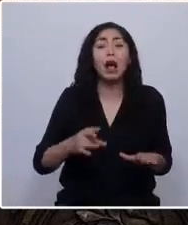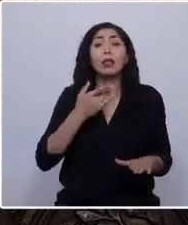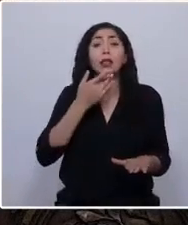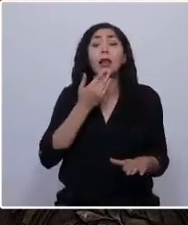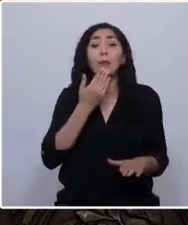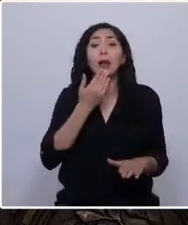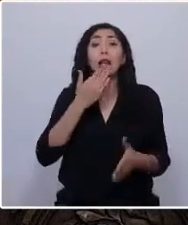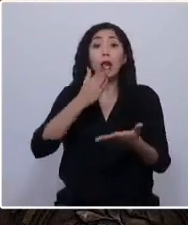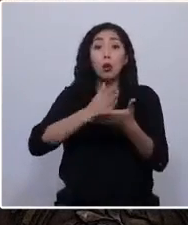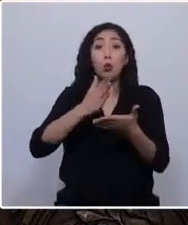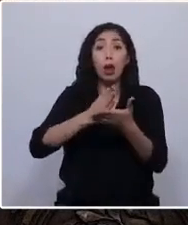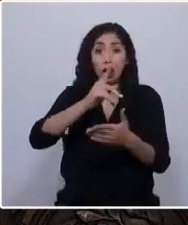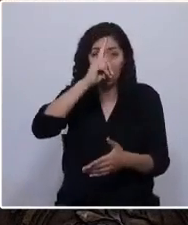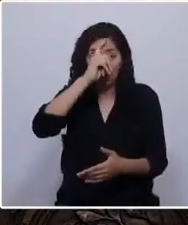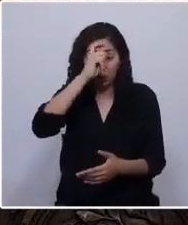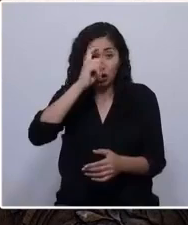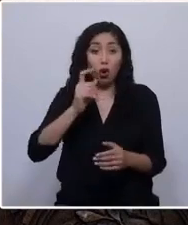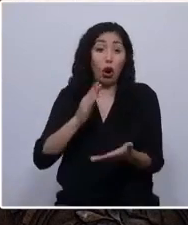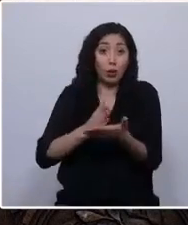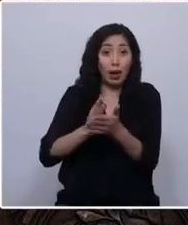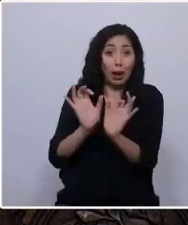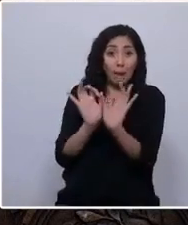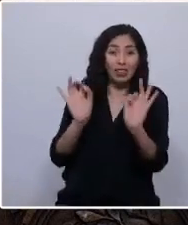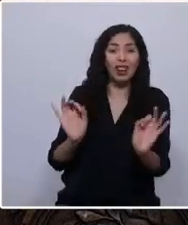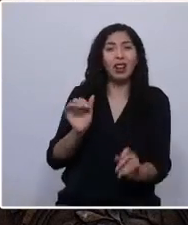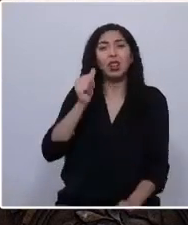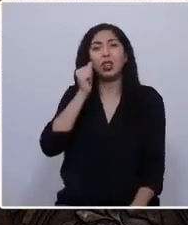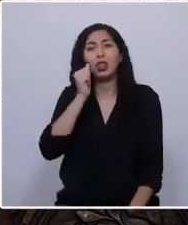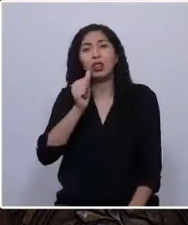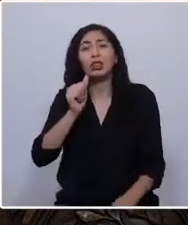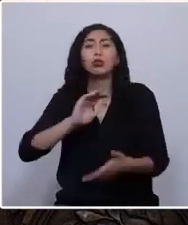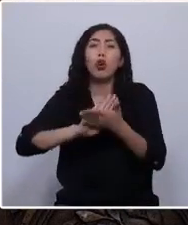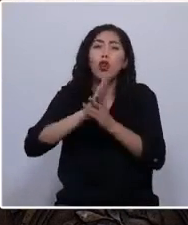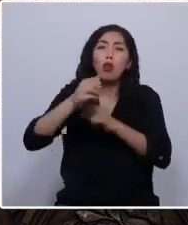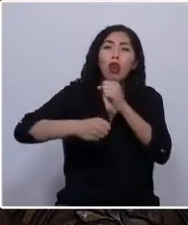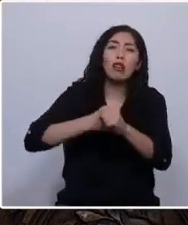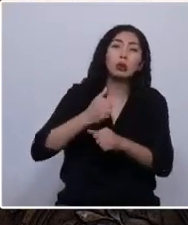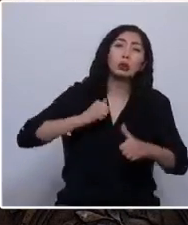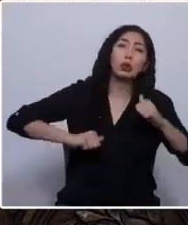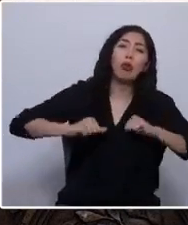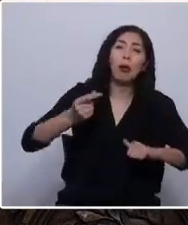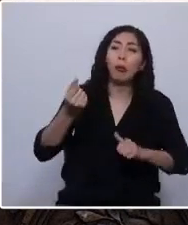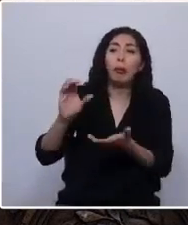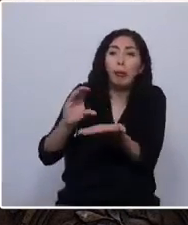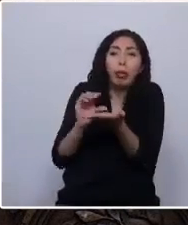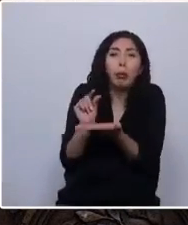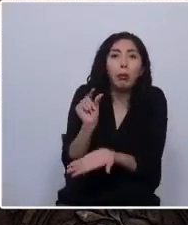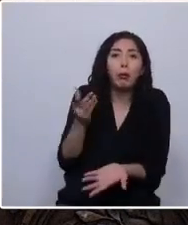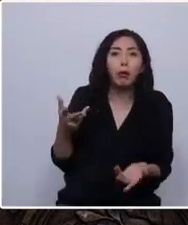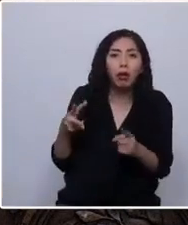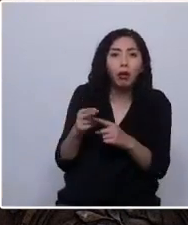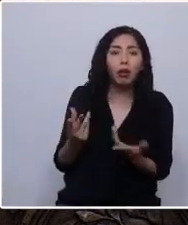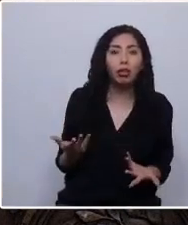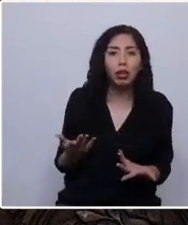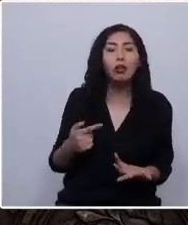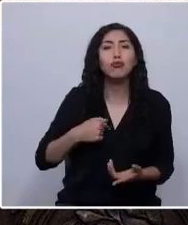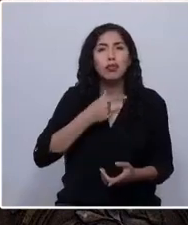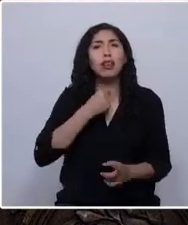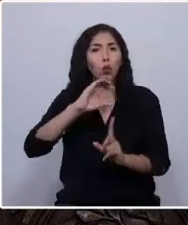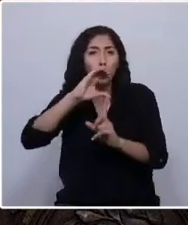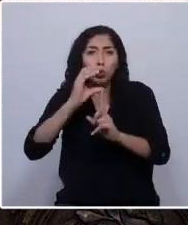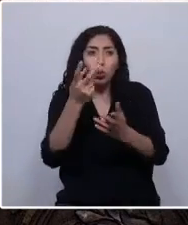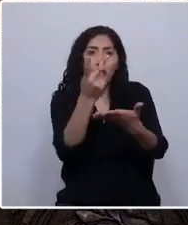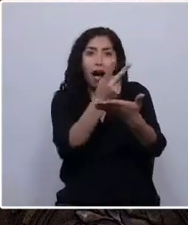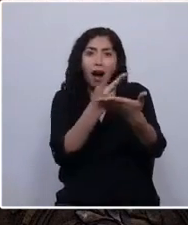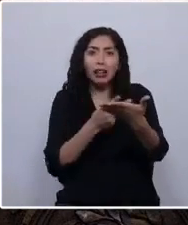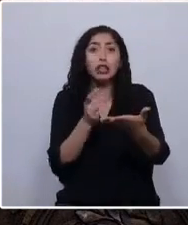hospitalarias y especiales no sufran cada año un recorte al poco presupuesto que reciben, porque quiero que la cultura y las artes dejen de ser de la